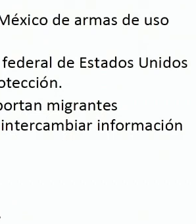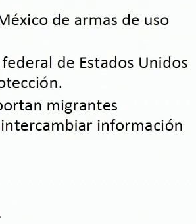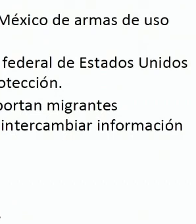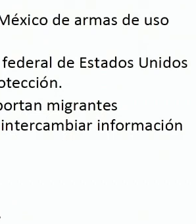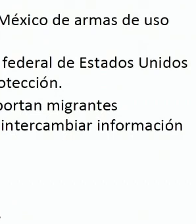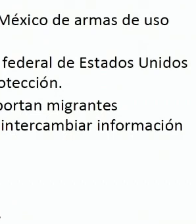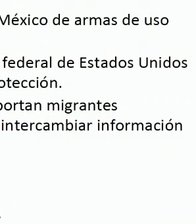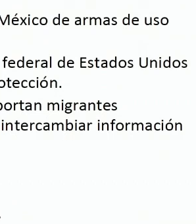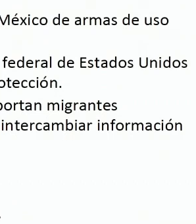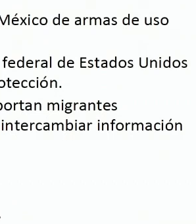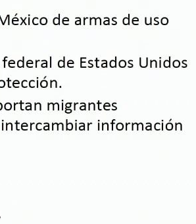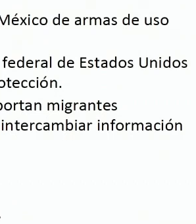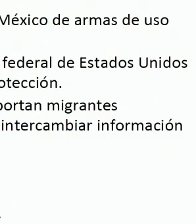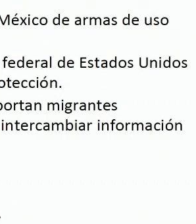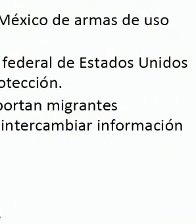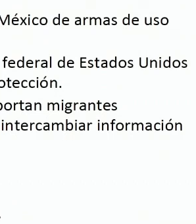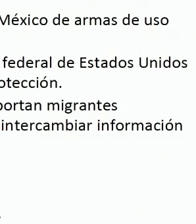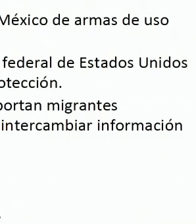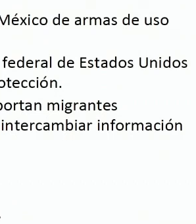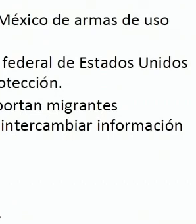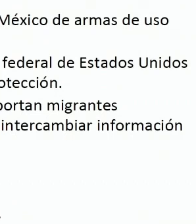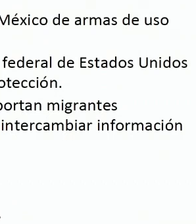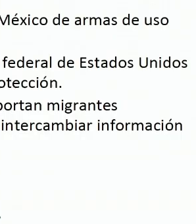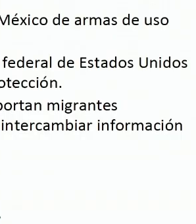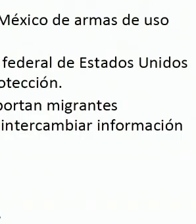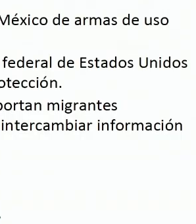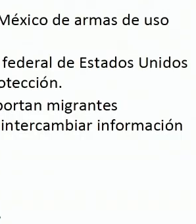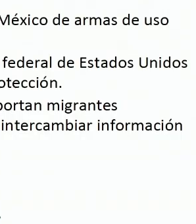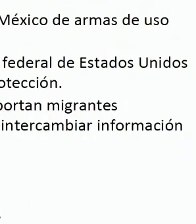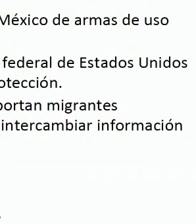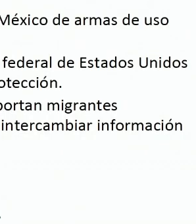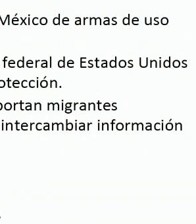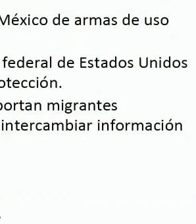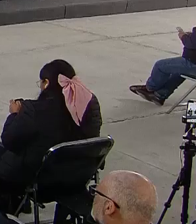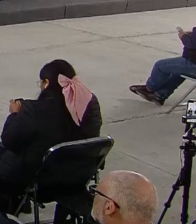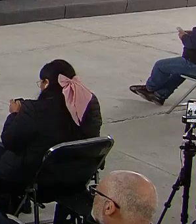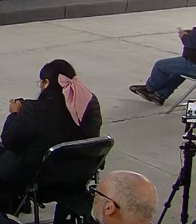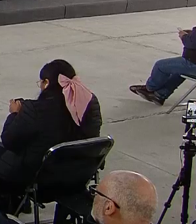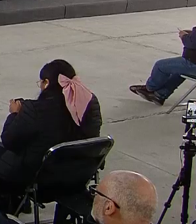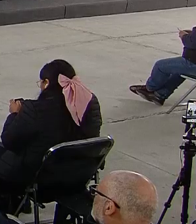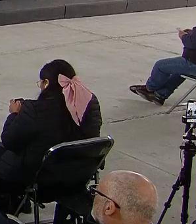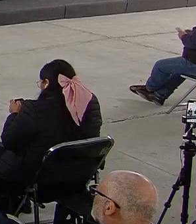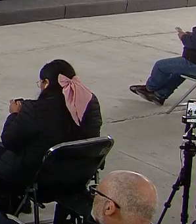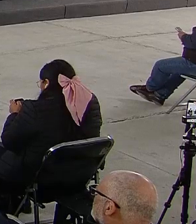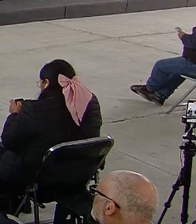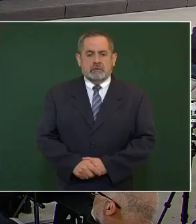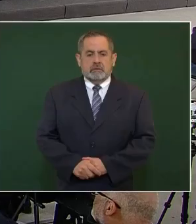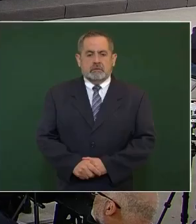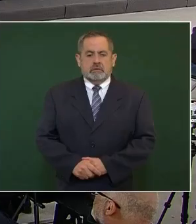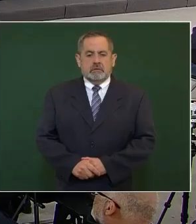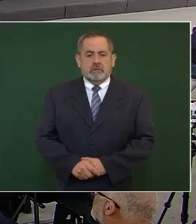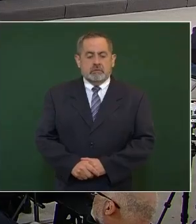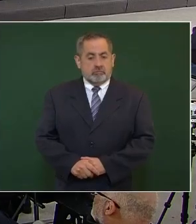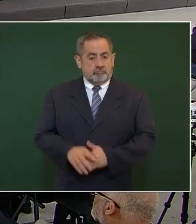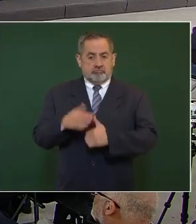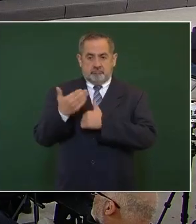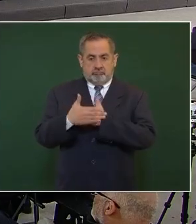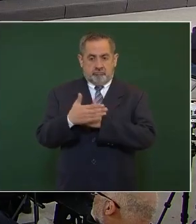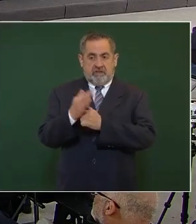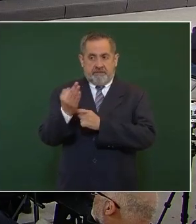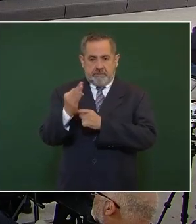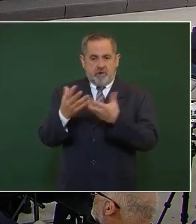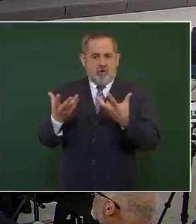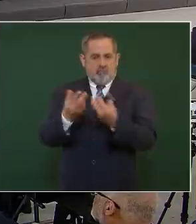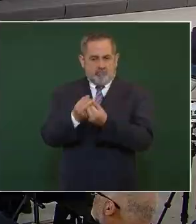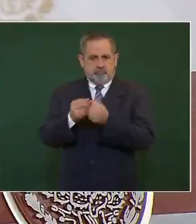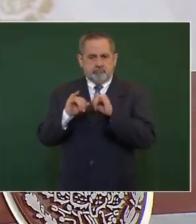acordadas. Tenemos entonces una reunión programada de seguimiento que seguramente será a finales del mes de febrero. Nos vamos a reunir,